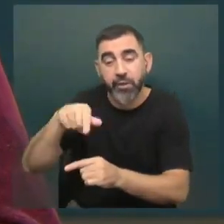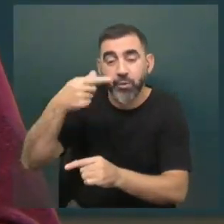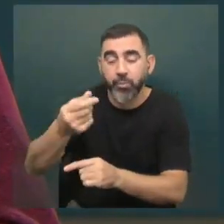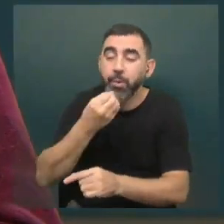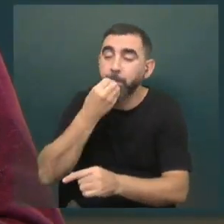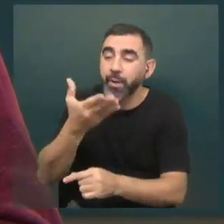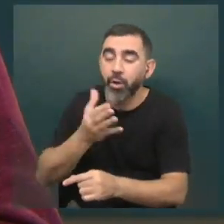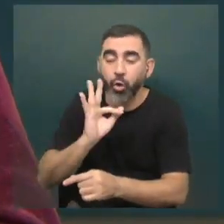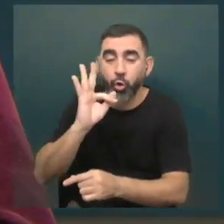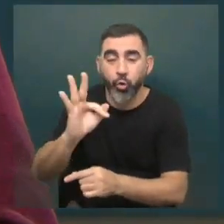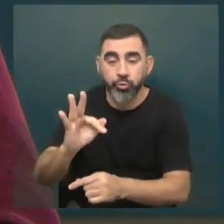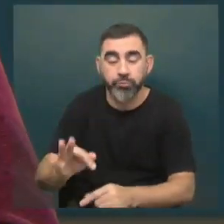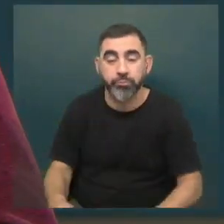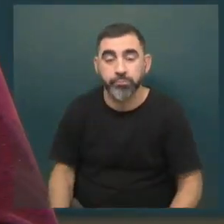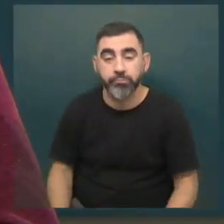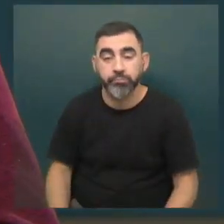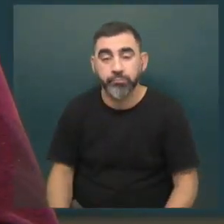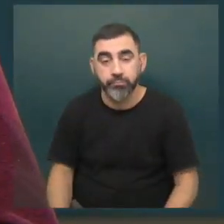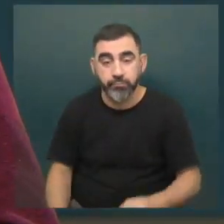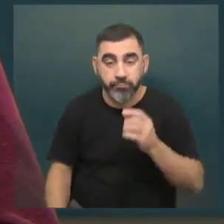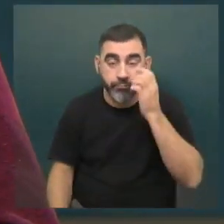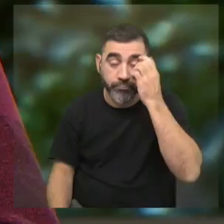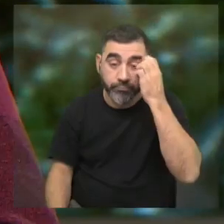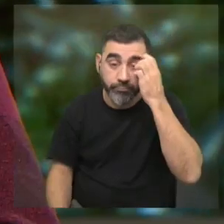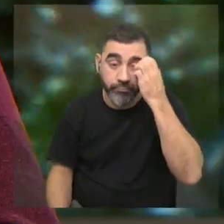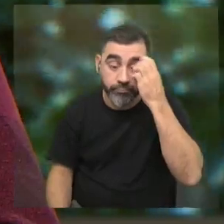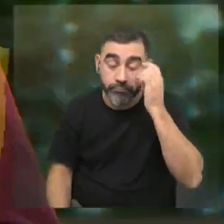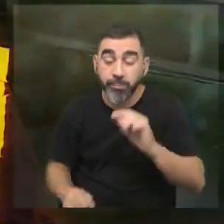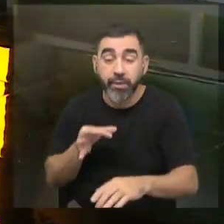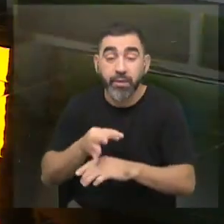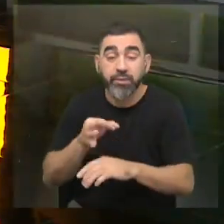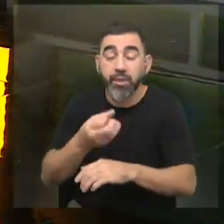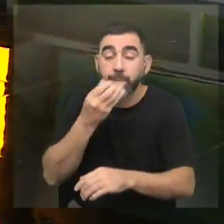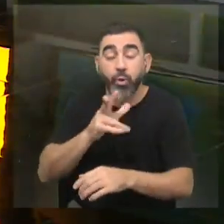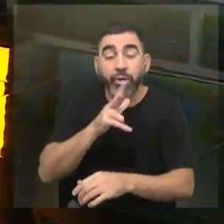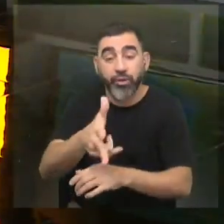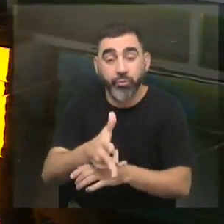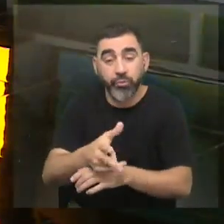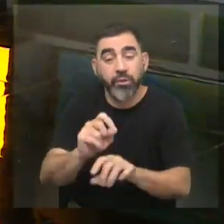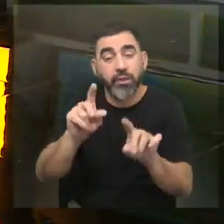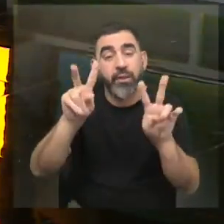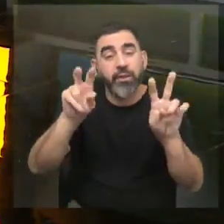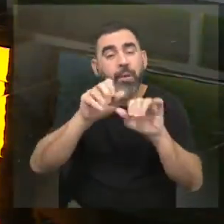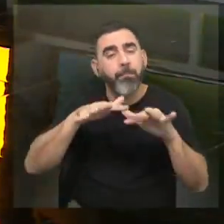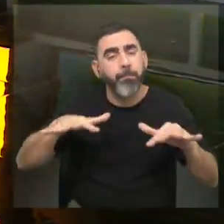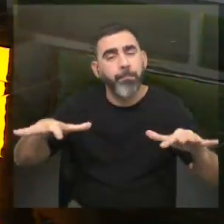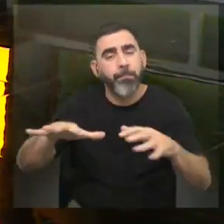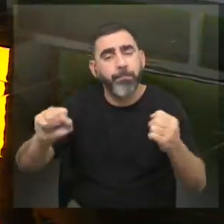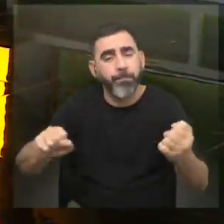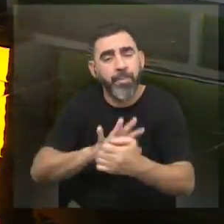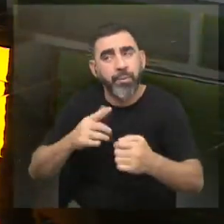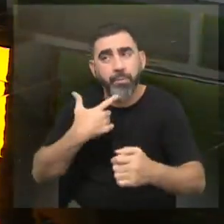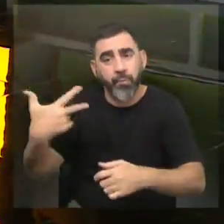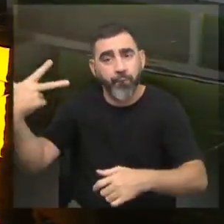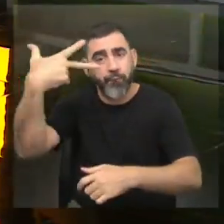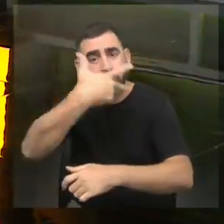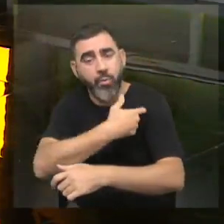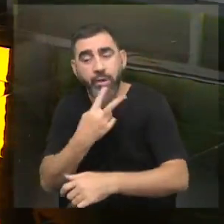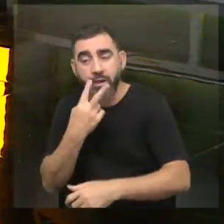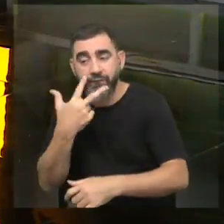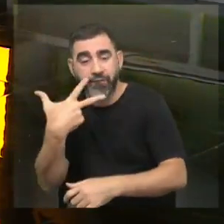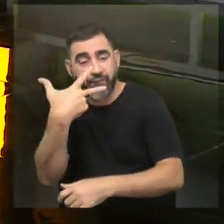estos elementos que, como dijimos en el primer bloque, está presente en las 45 disciplinas de los, que van a participar en los Juegos Olímpicos. Y